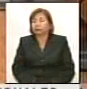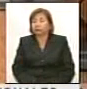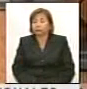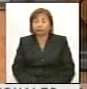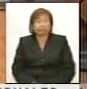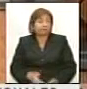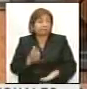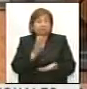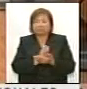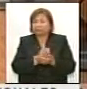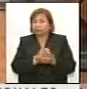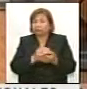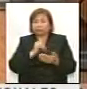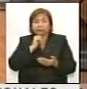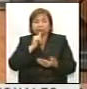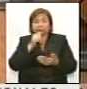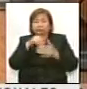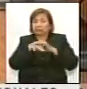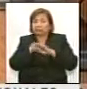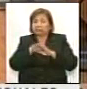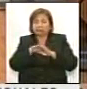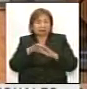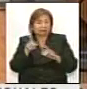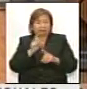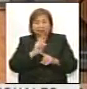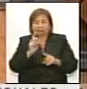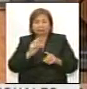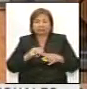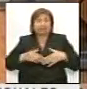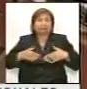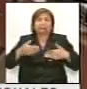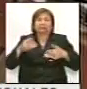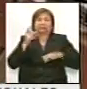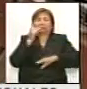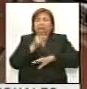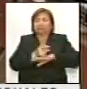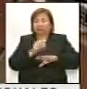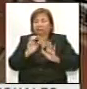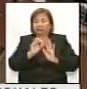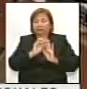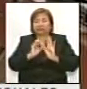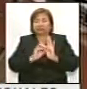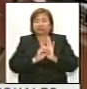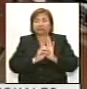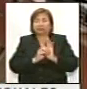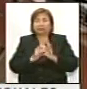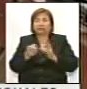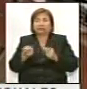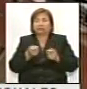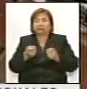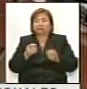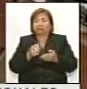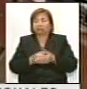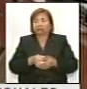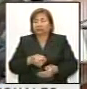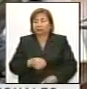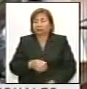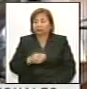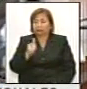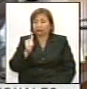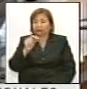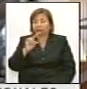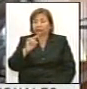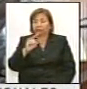Quedó pendiente el debate y votación del informe final de la denuncia constitucional por los ciudadanos Augusto Pretel Rada